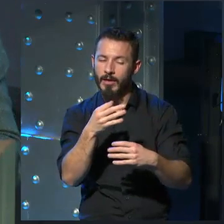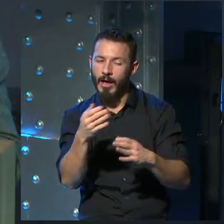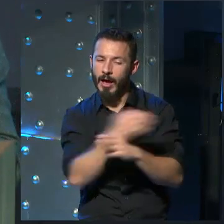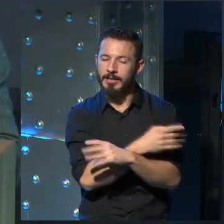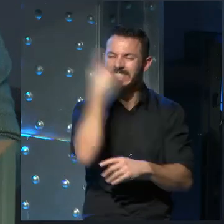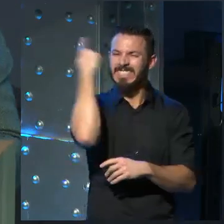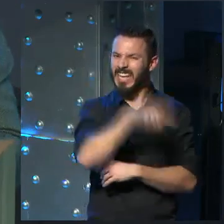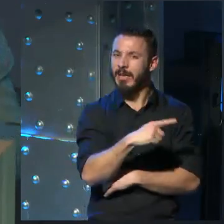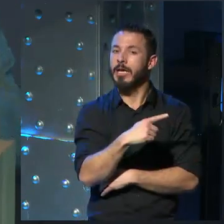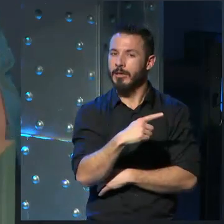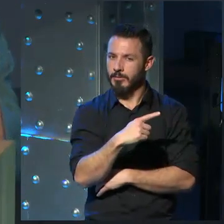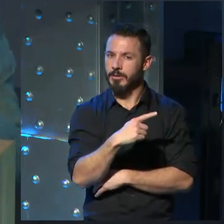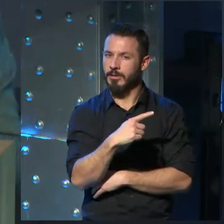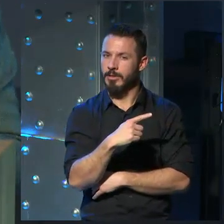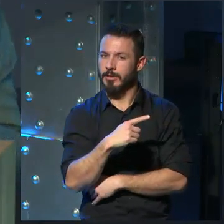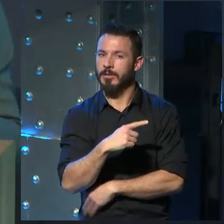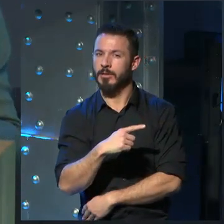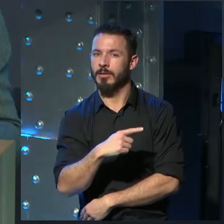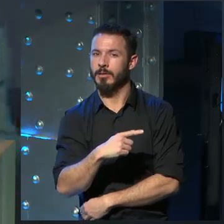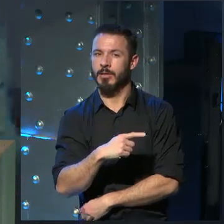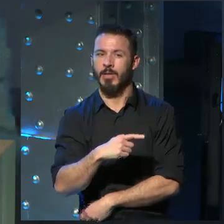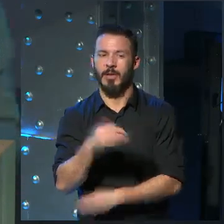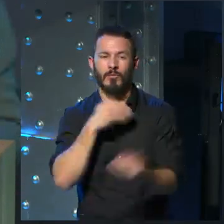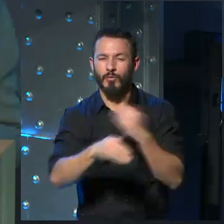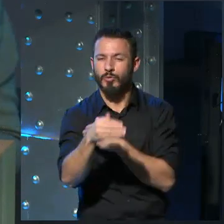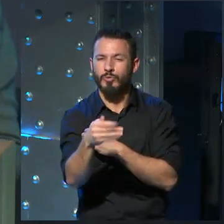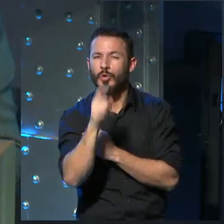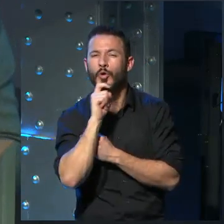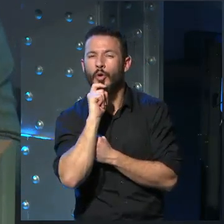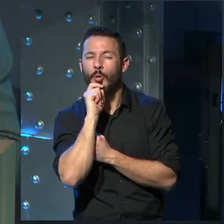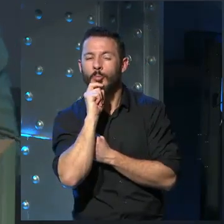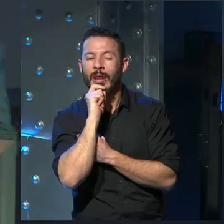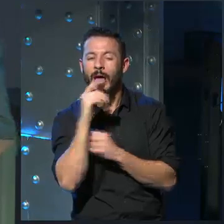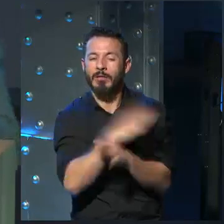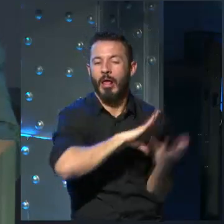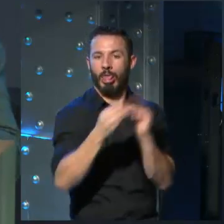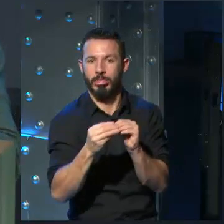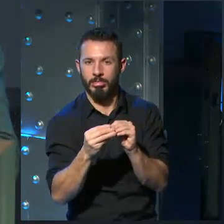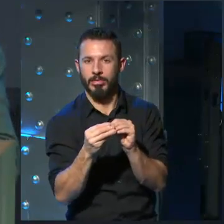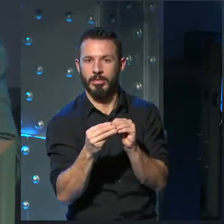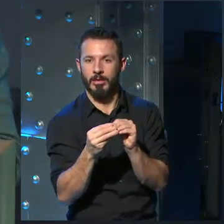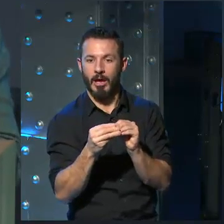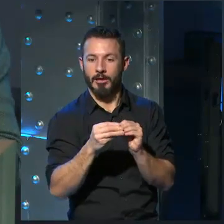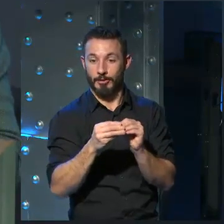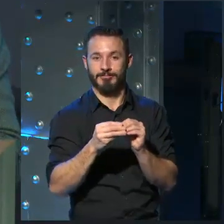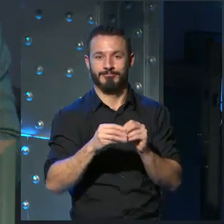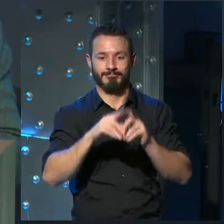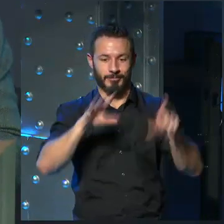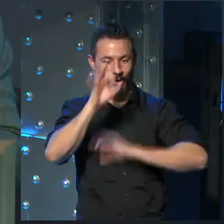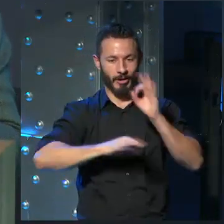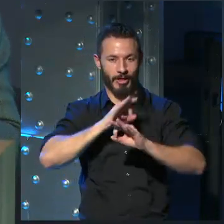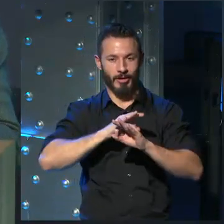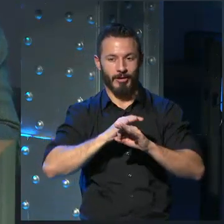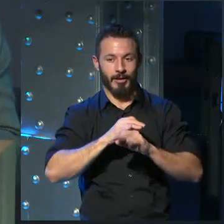esa capacidad de ver lo que viene, adaptarnos a ese cambio, incorporarlo a nuestras organizaciones y, en